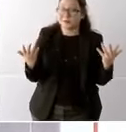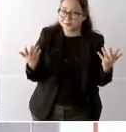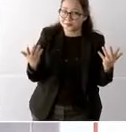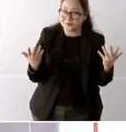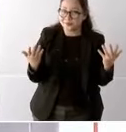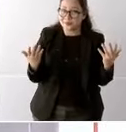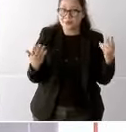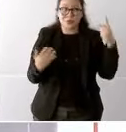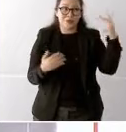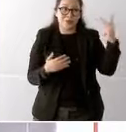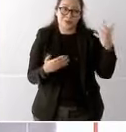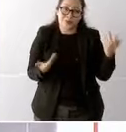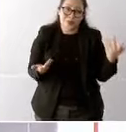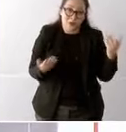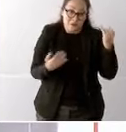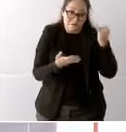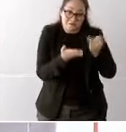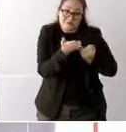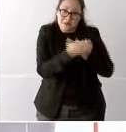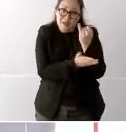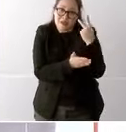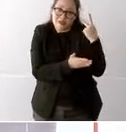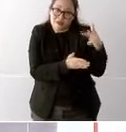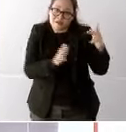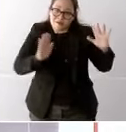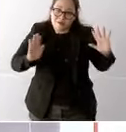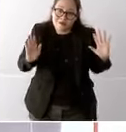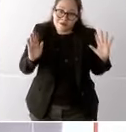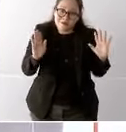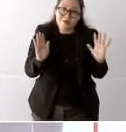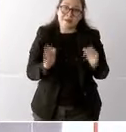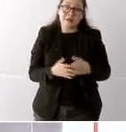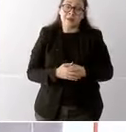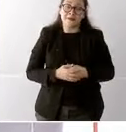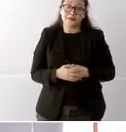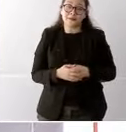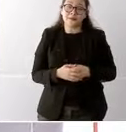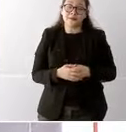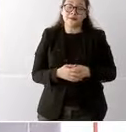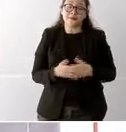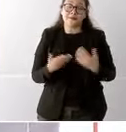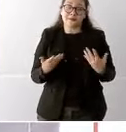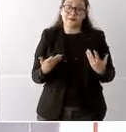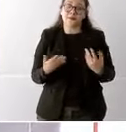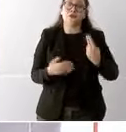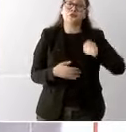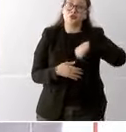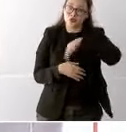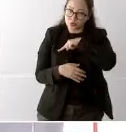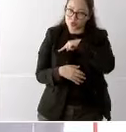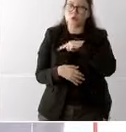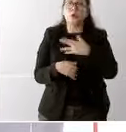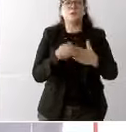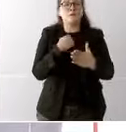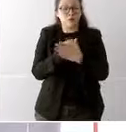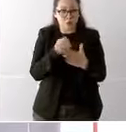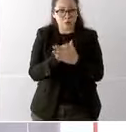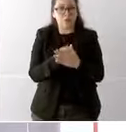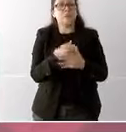se aplicó desde el principio. Entonces, vamos a